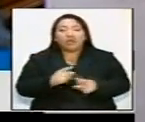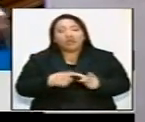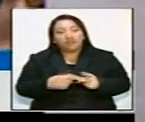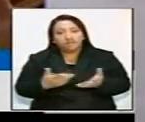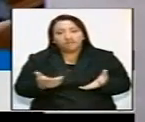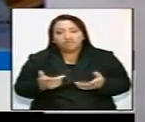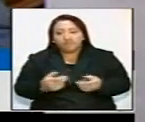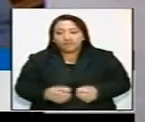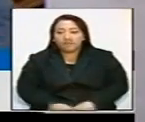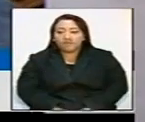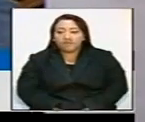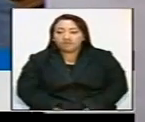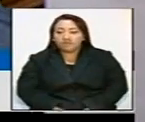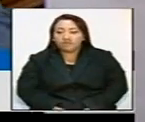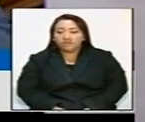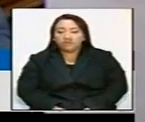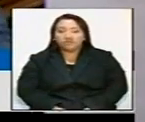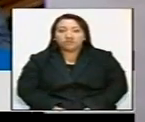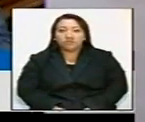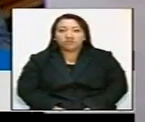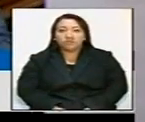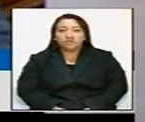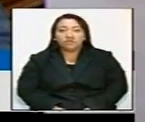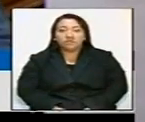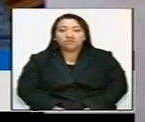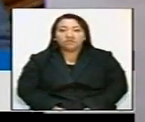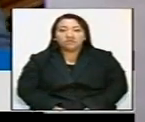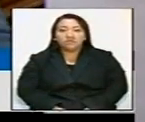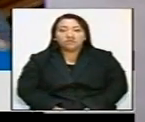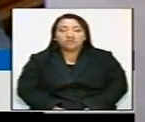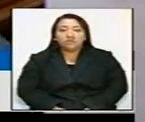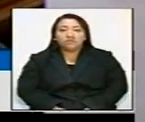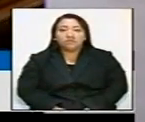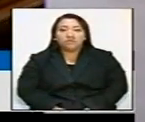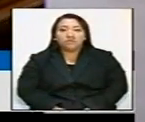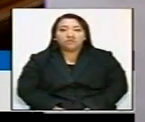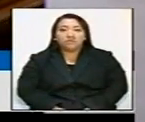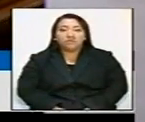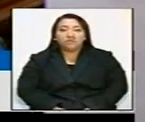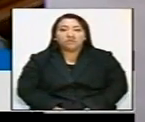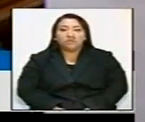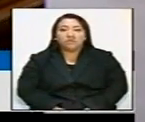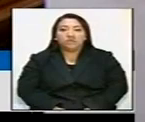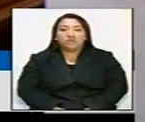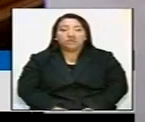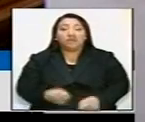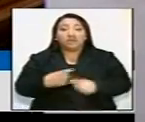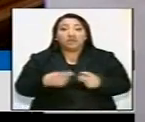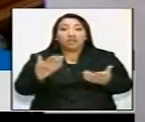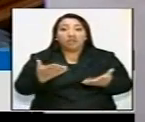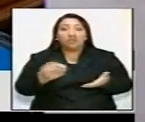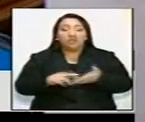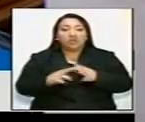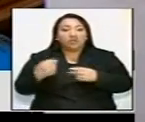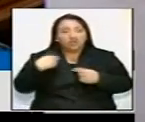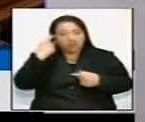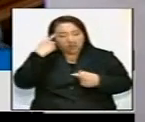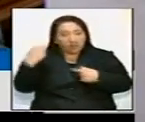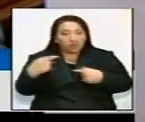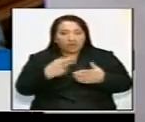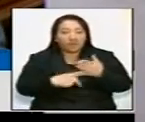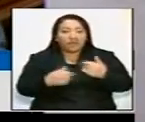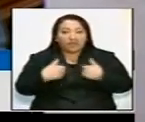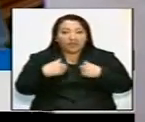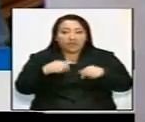Entonces, entendiendo estas disparidades regionales, la idea es explotar cada una de las ventajas competitivas que